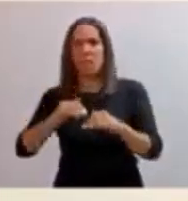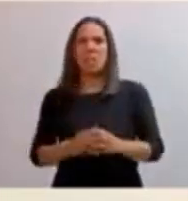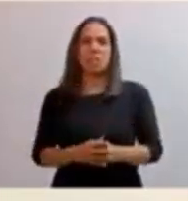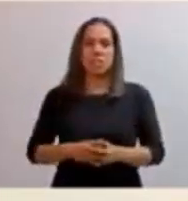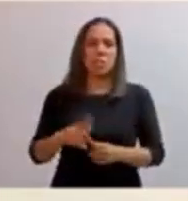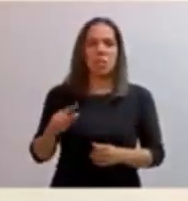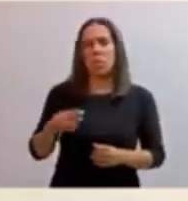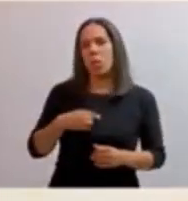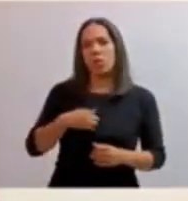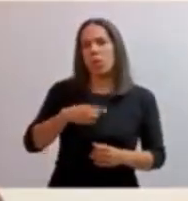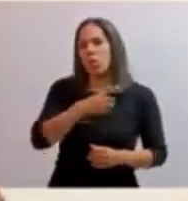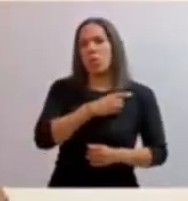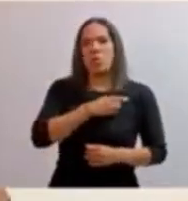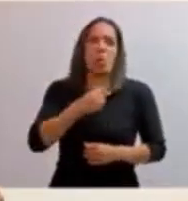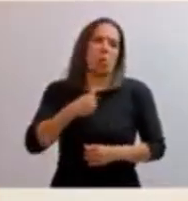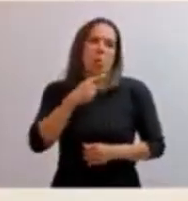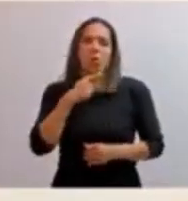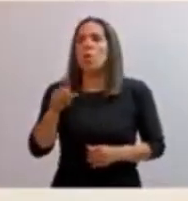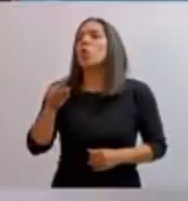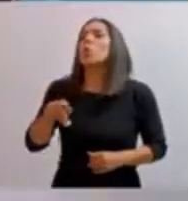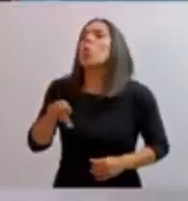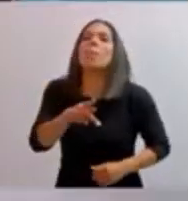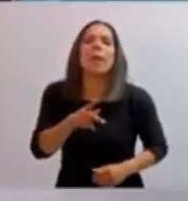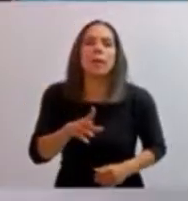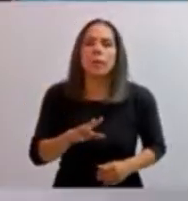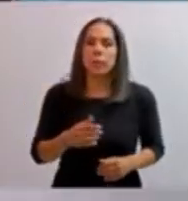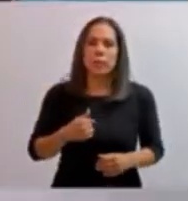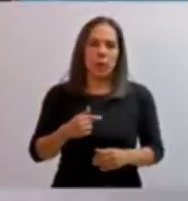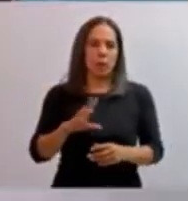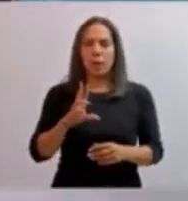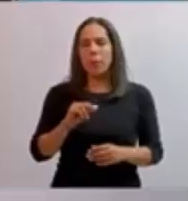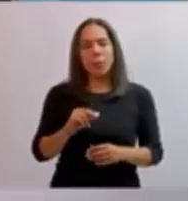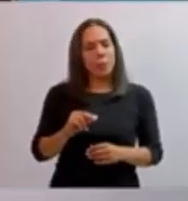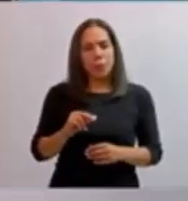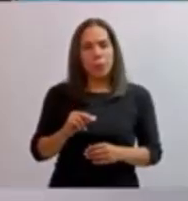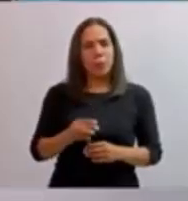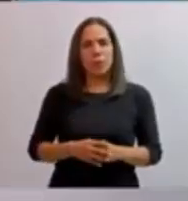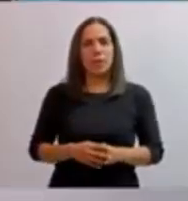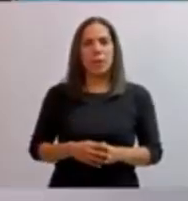estaba conduciendo la reunión les estuviera pidiendo que compartieran,